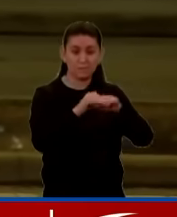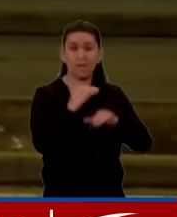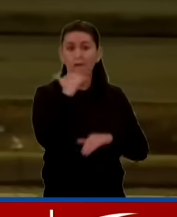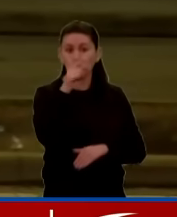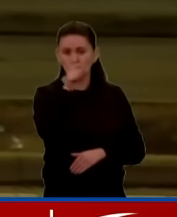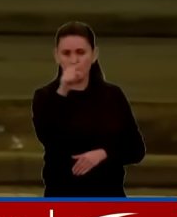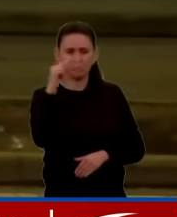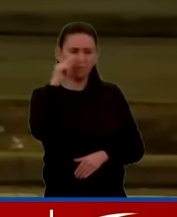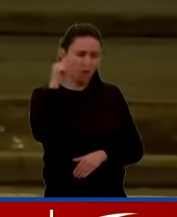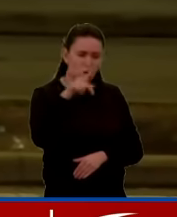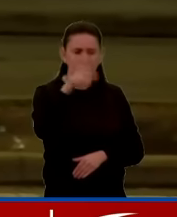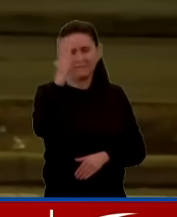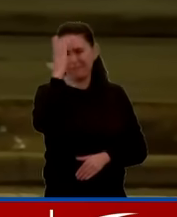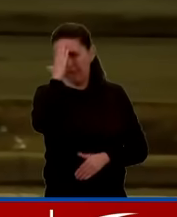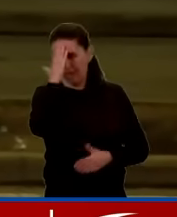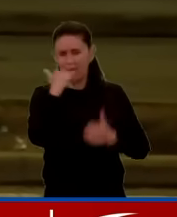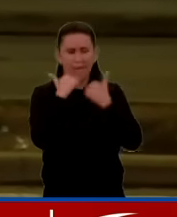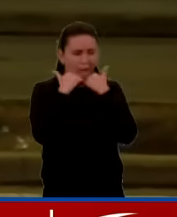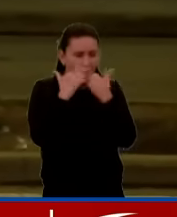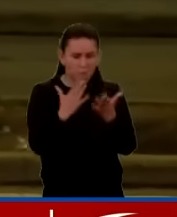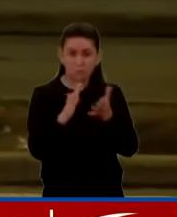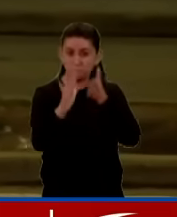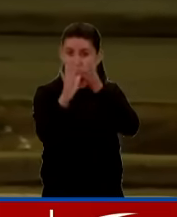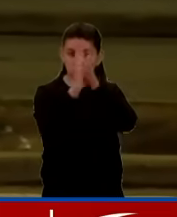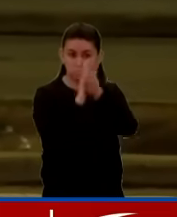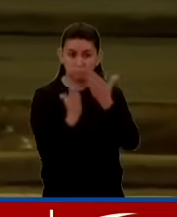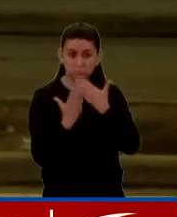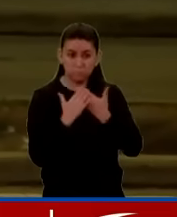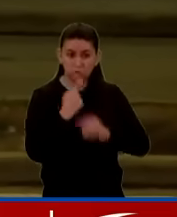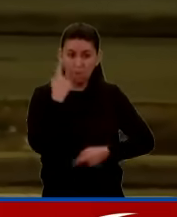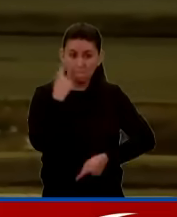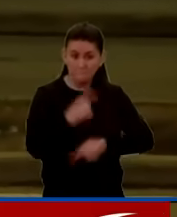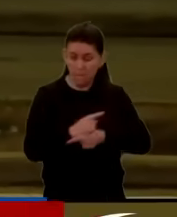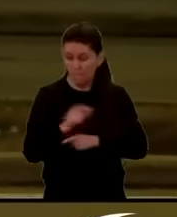información que permita la ubicación y la captura de los responsables.